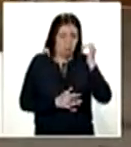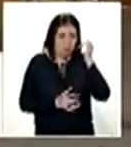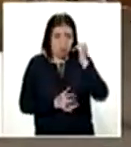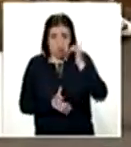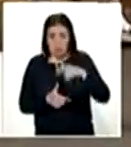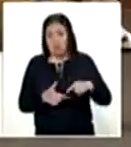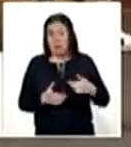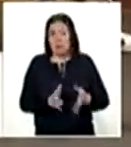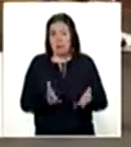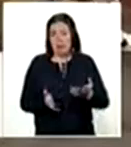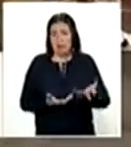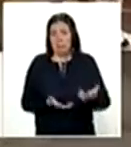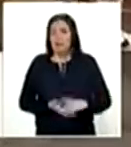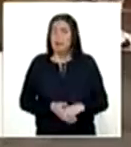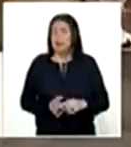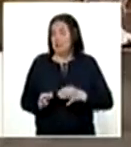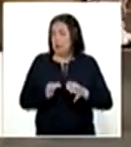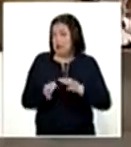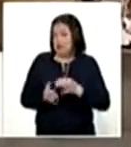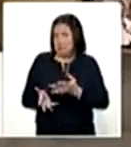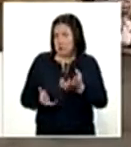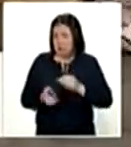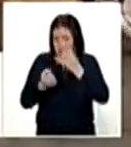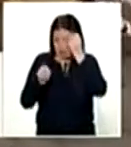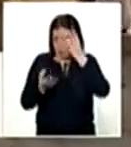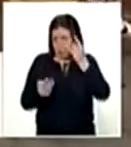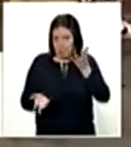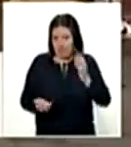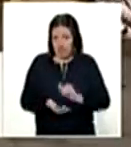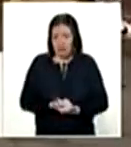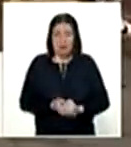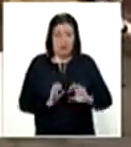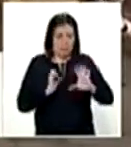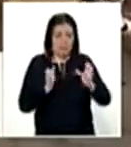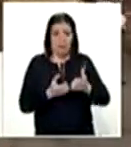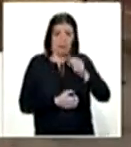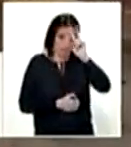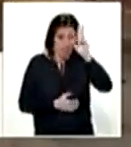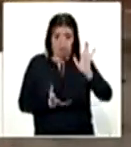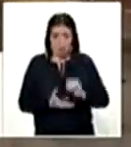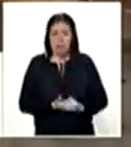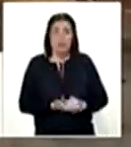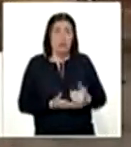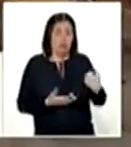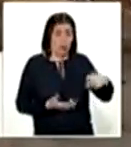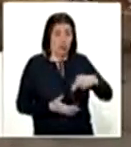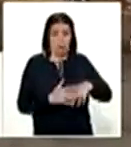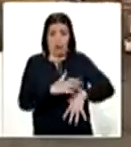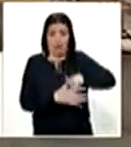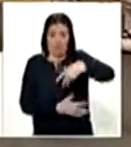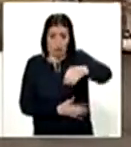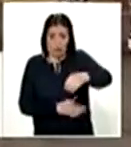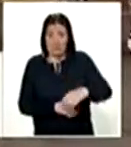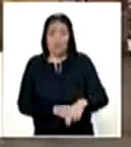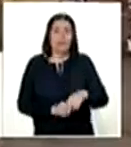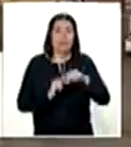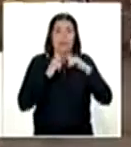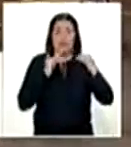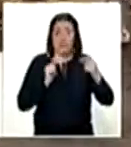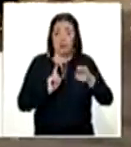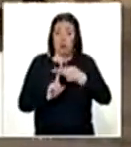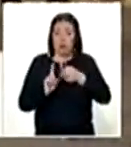tenemos para transmitir y darle el detalle de la información de la selección peruana. Estamos fuera del hotel donde el equipo